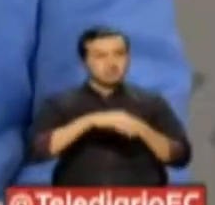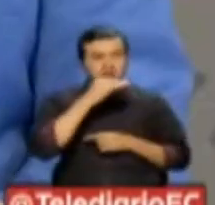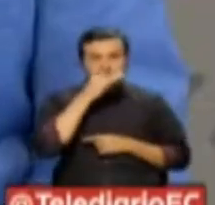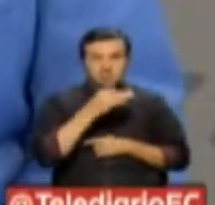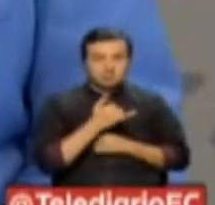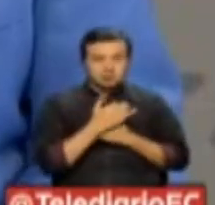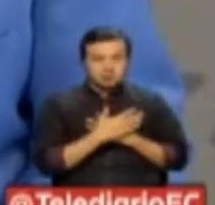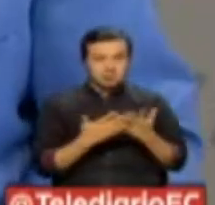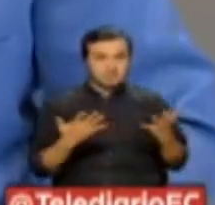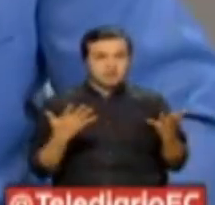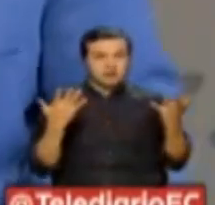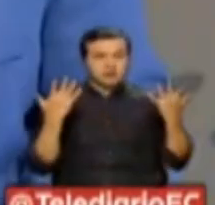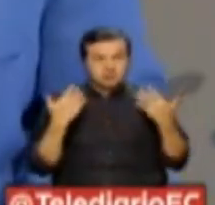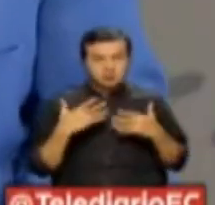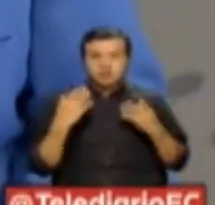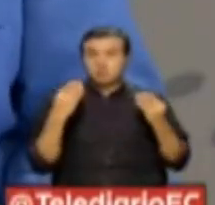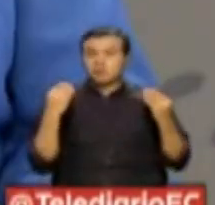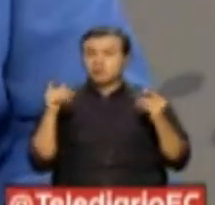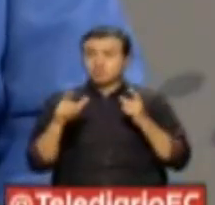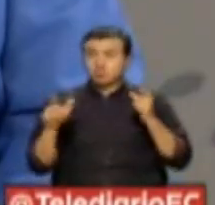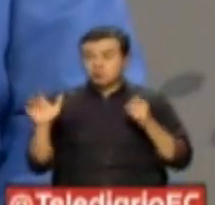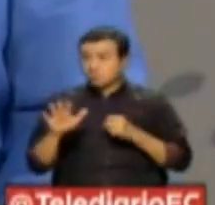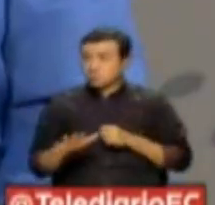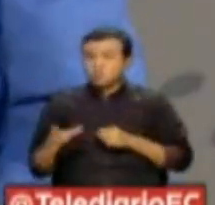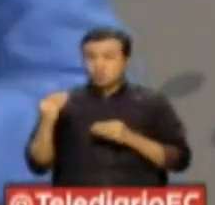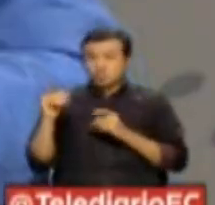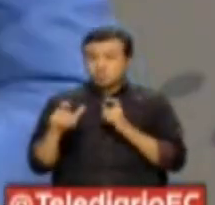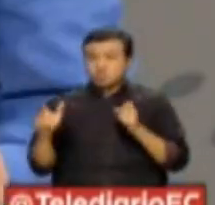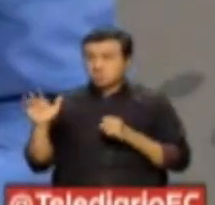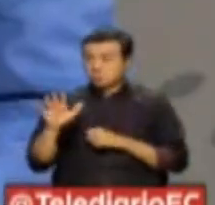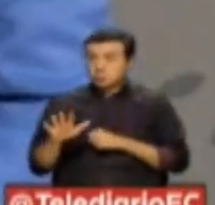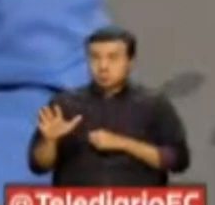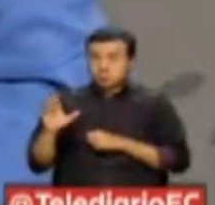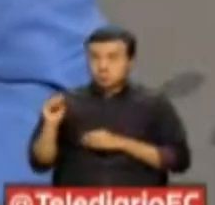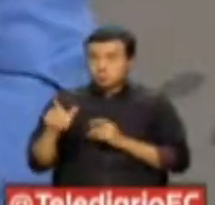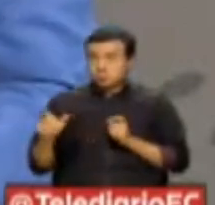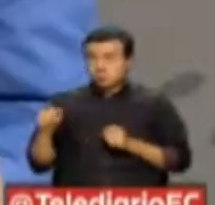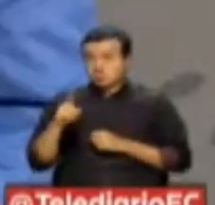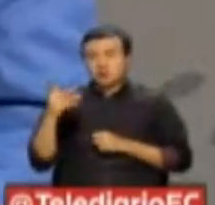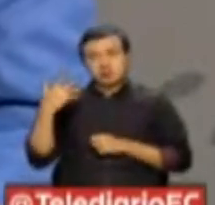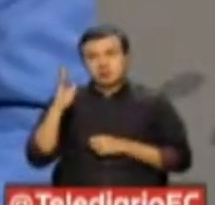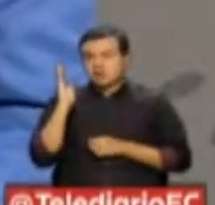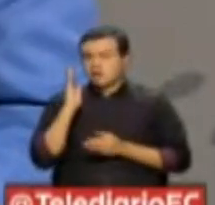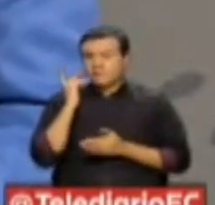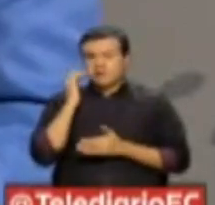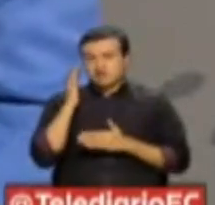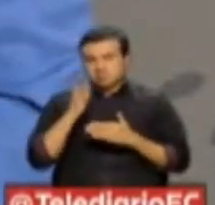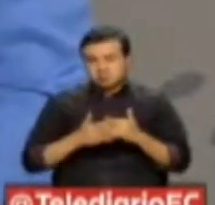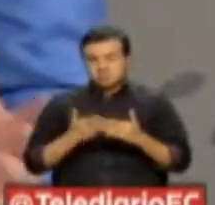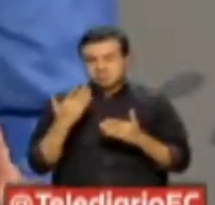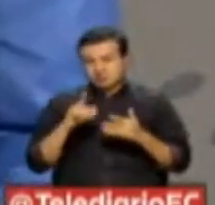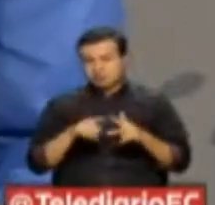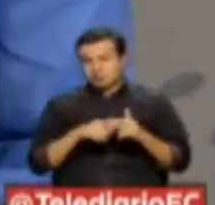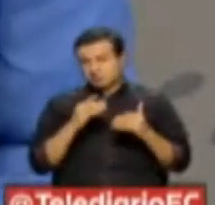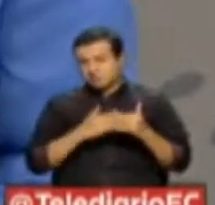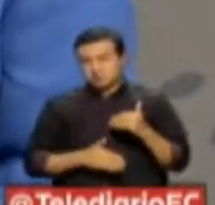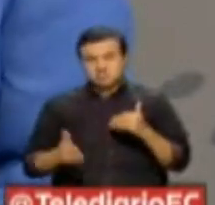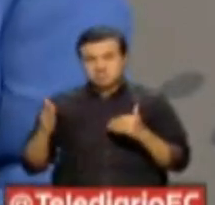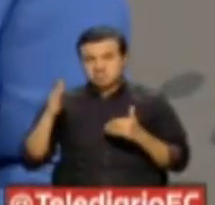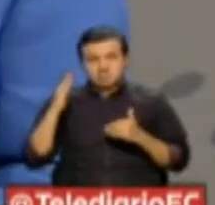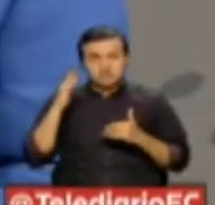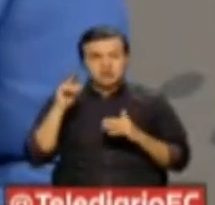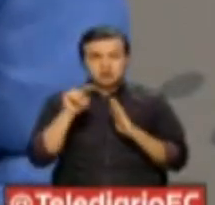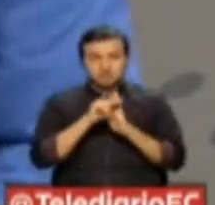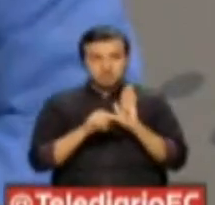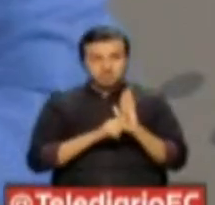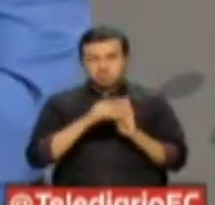es que hoy por hoy hay muchos ciudadanos que están en lo que se dice es que ya nació el plazo por lo tanto ya no está en vigencia